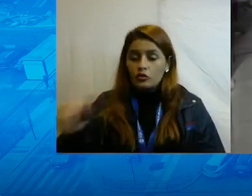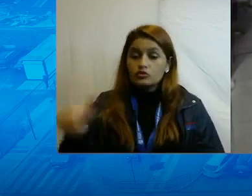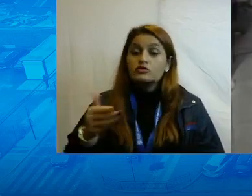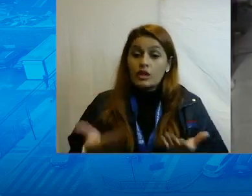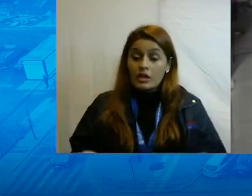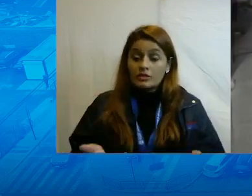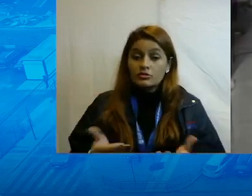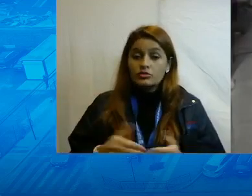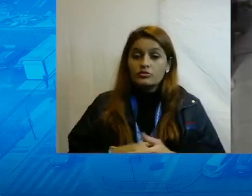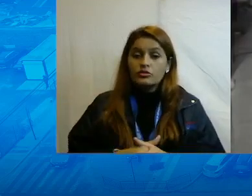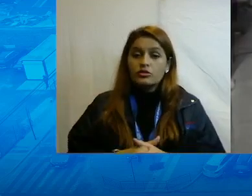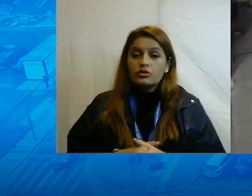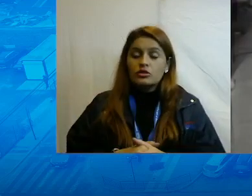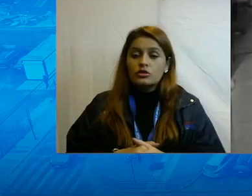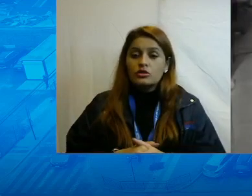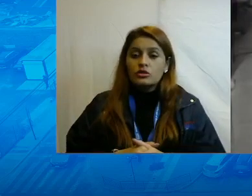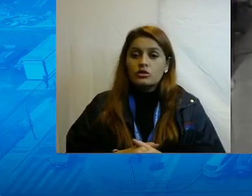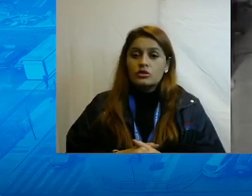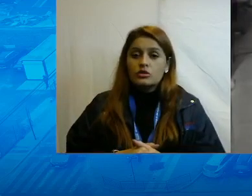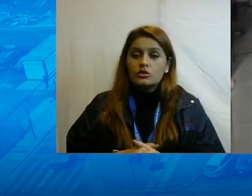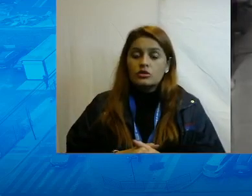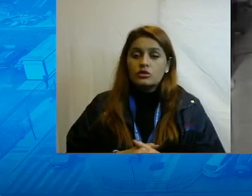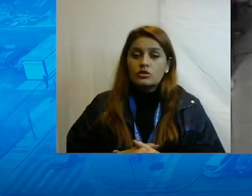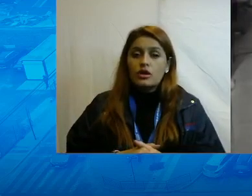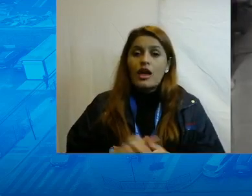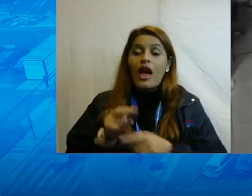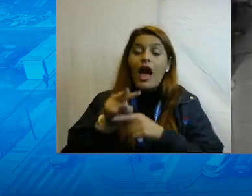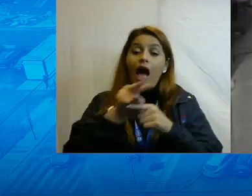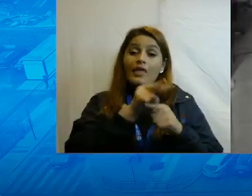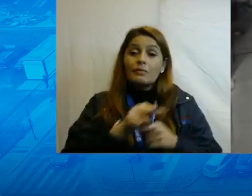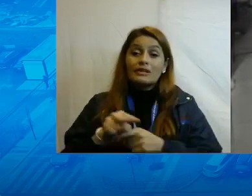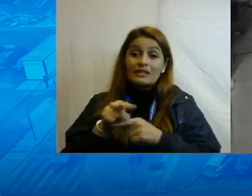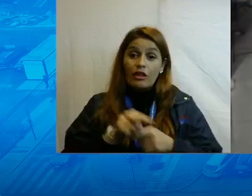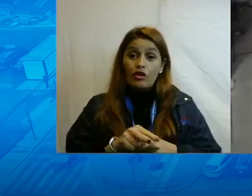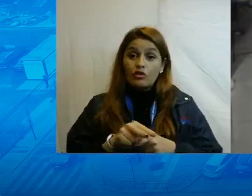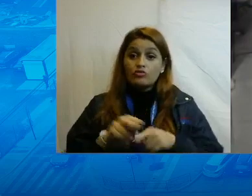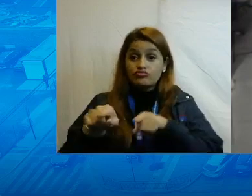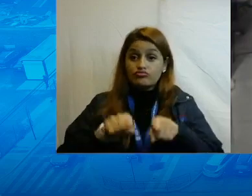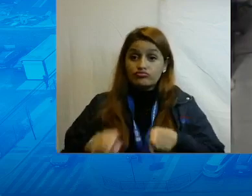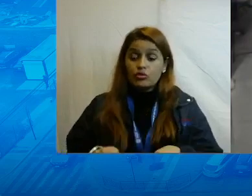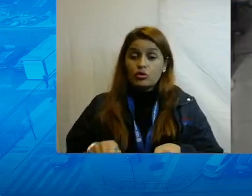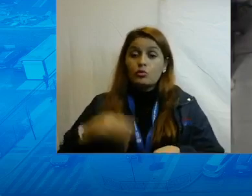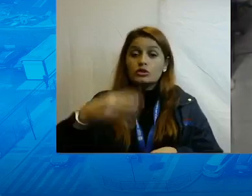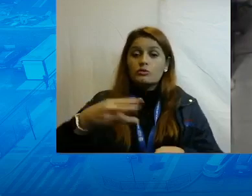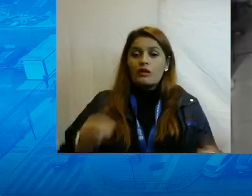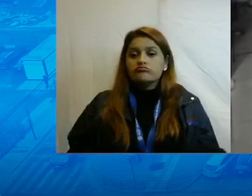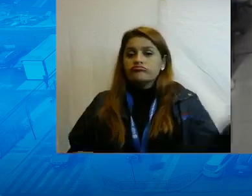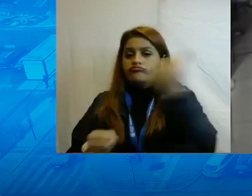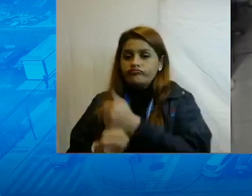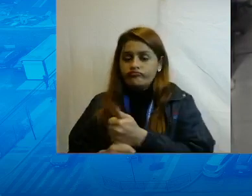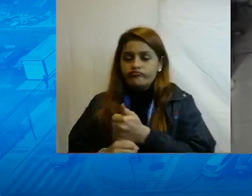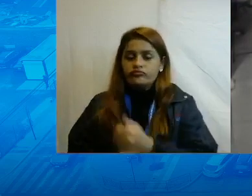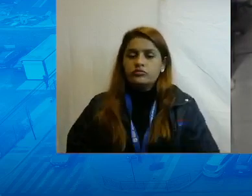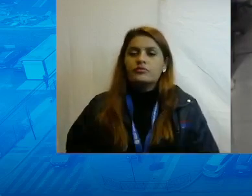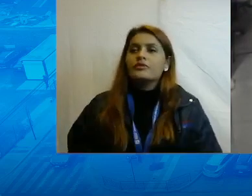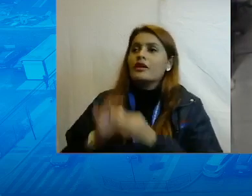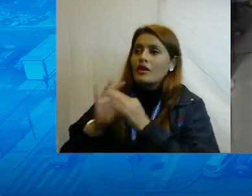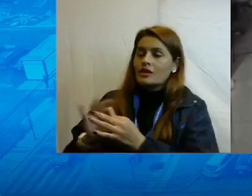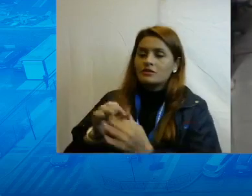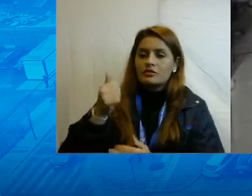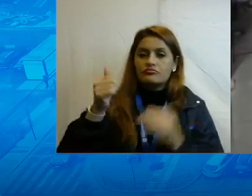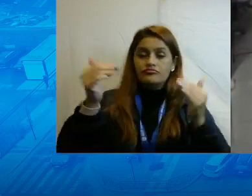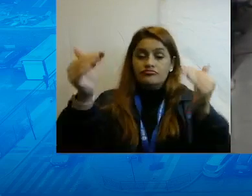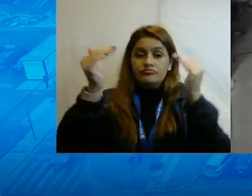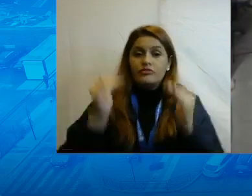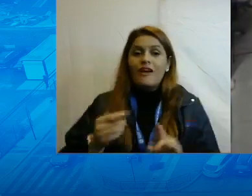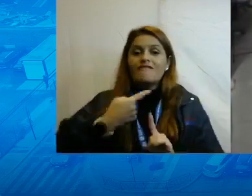como ustedes saben, es el administrador municipal quien subroga. Gracias, director. Pasamos